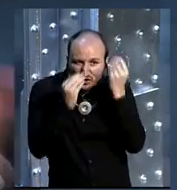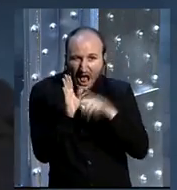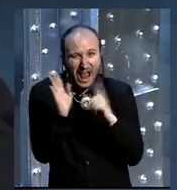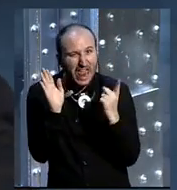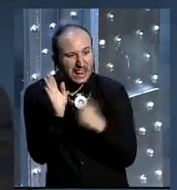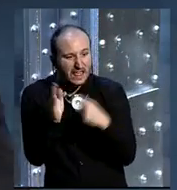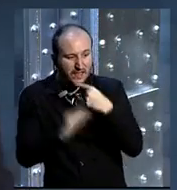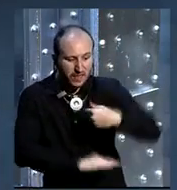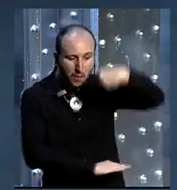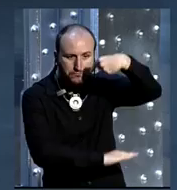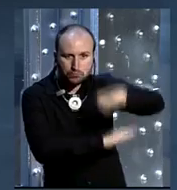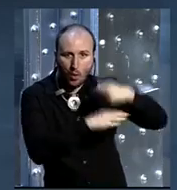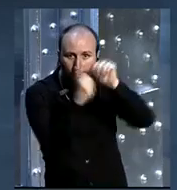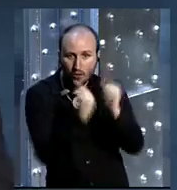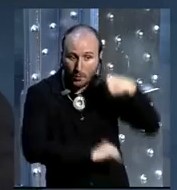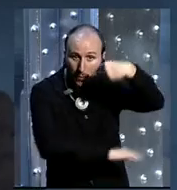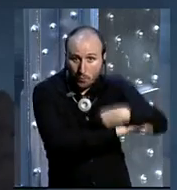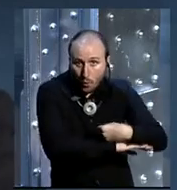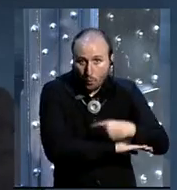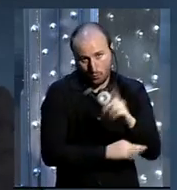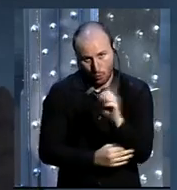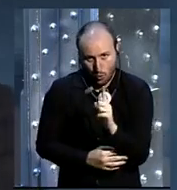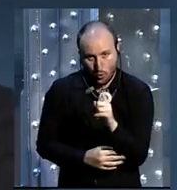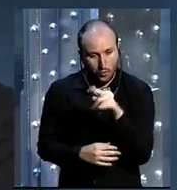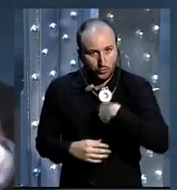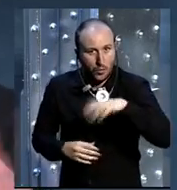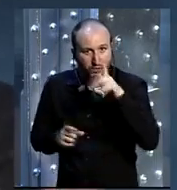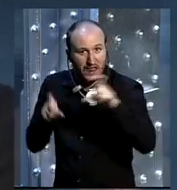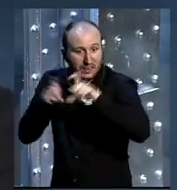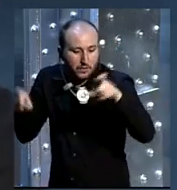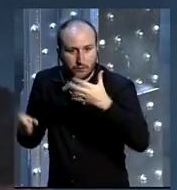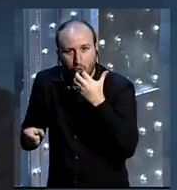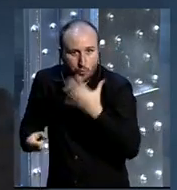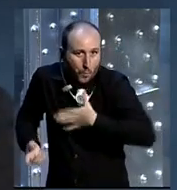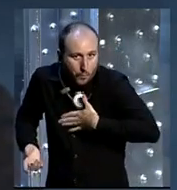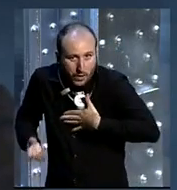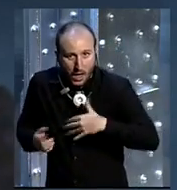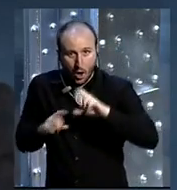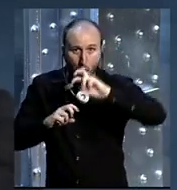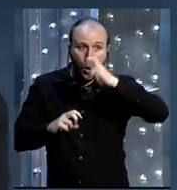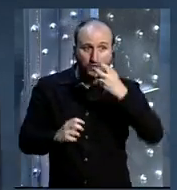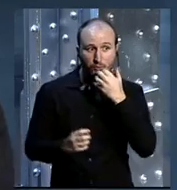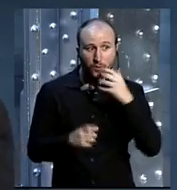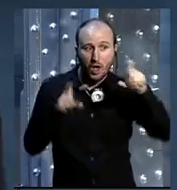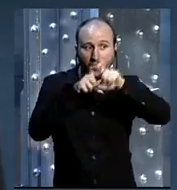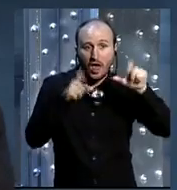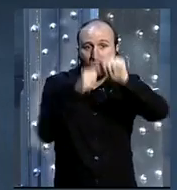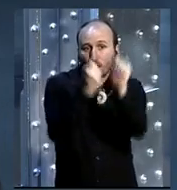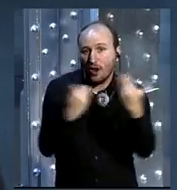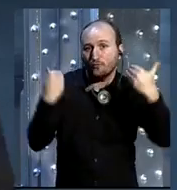cómo comportarnos, sino que nos tiene que decir a empresas como la mía o como otras organizaciones cómo hacerlo de una forma responsable.